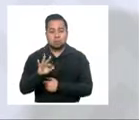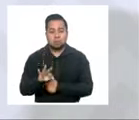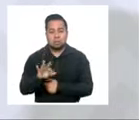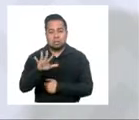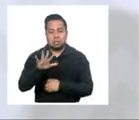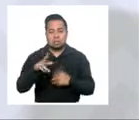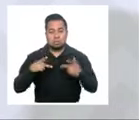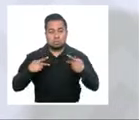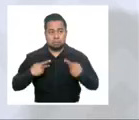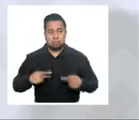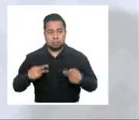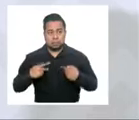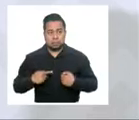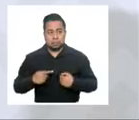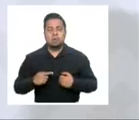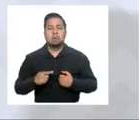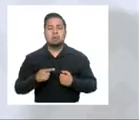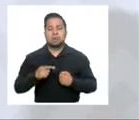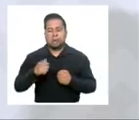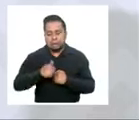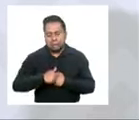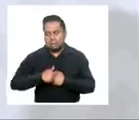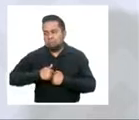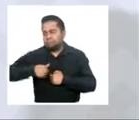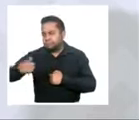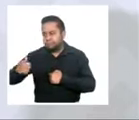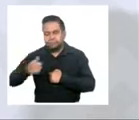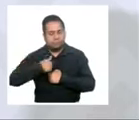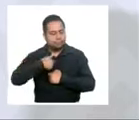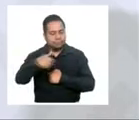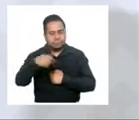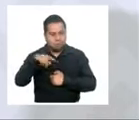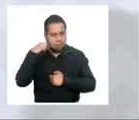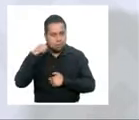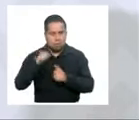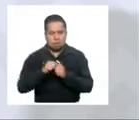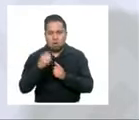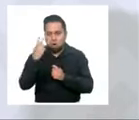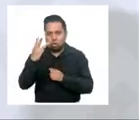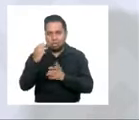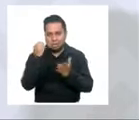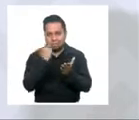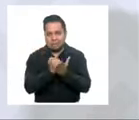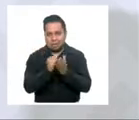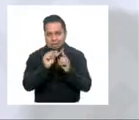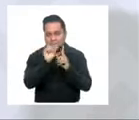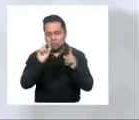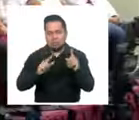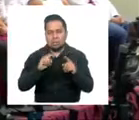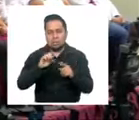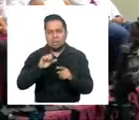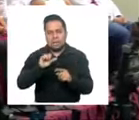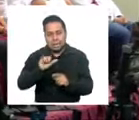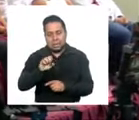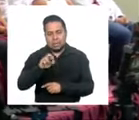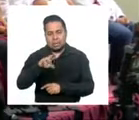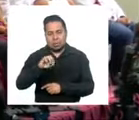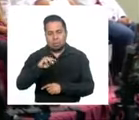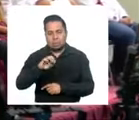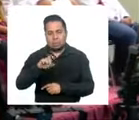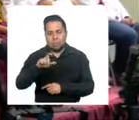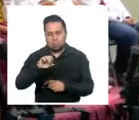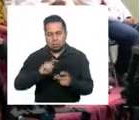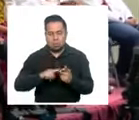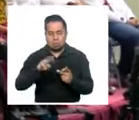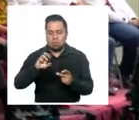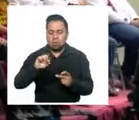882.745 personas desde y hacia nuestros destinos, con el apoyo de tres aerolíneas nacionales, como es Aeroméxico, Volaris y Viva